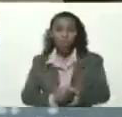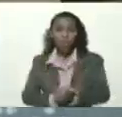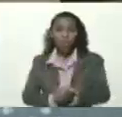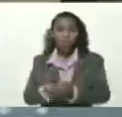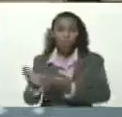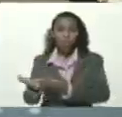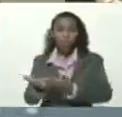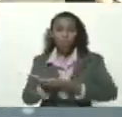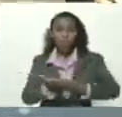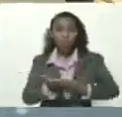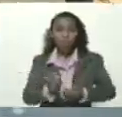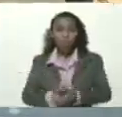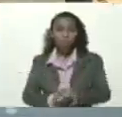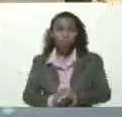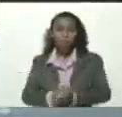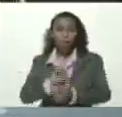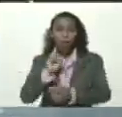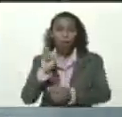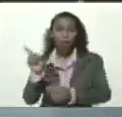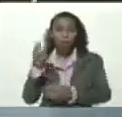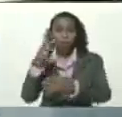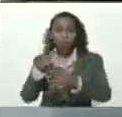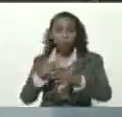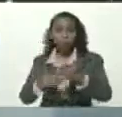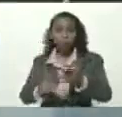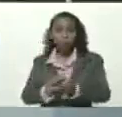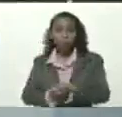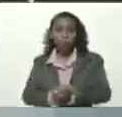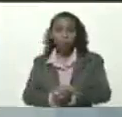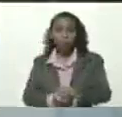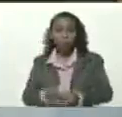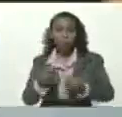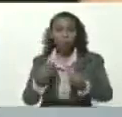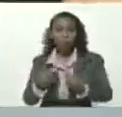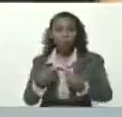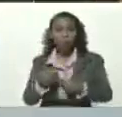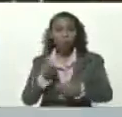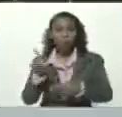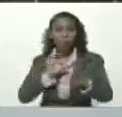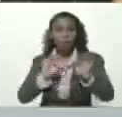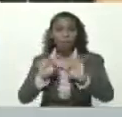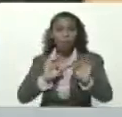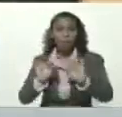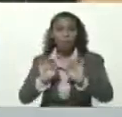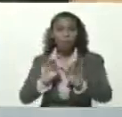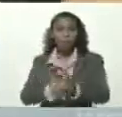recibe ese material para su preparación.